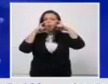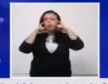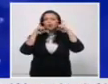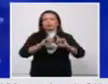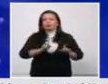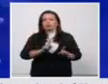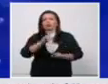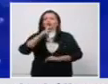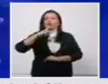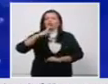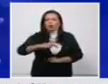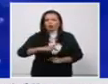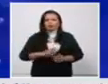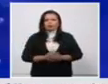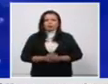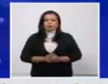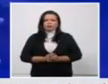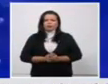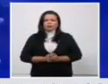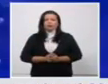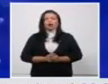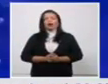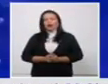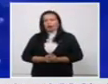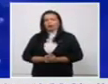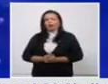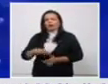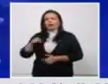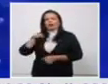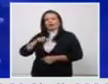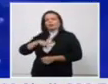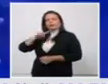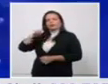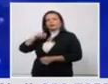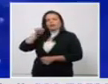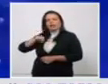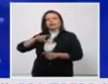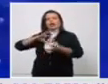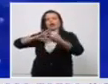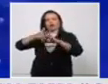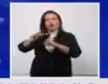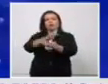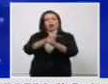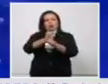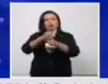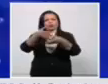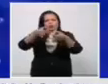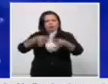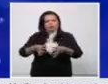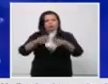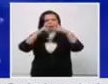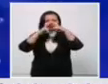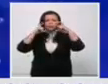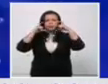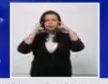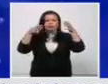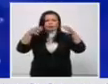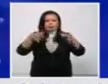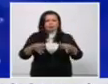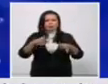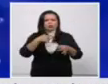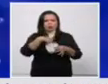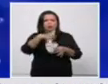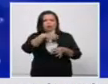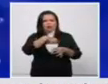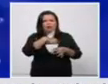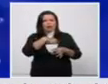garantizada contra el virus SARS-CoV-2 si se usan estos medios de protección, ya lo indicaba el experto, por aquí cerca tengo yo el mío, también